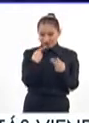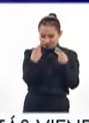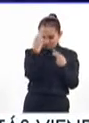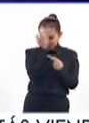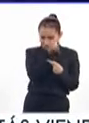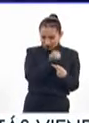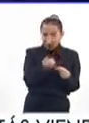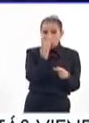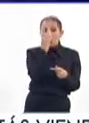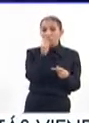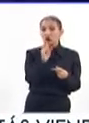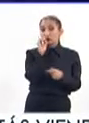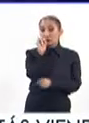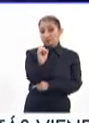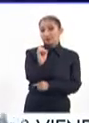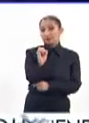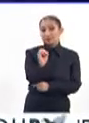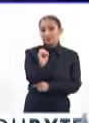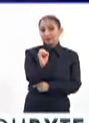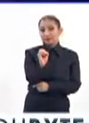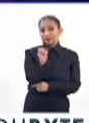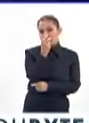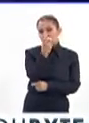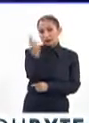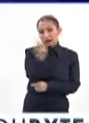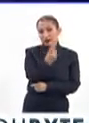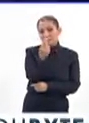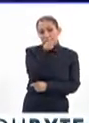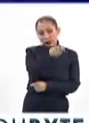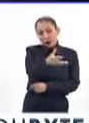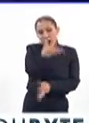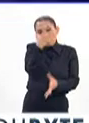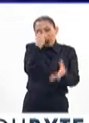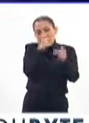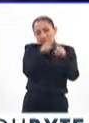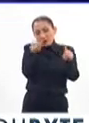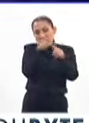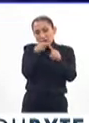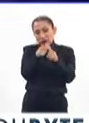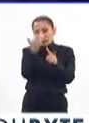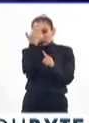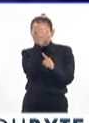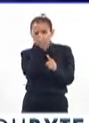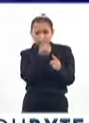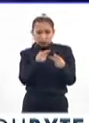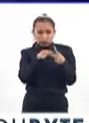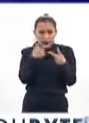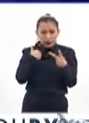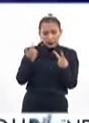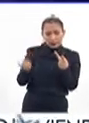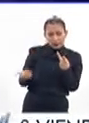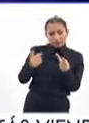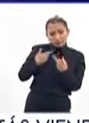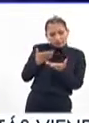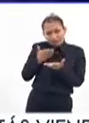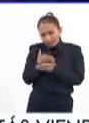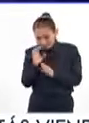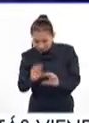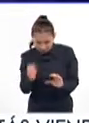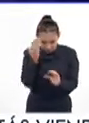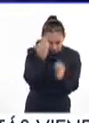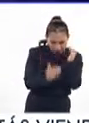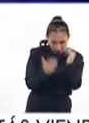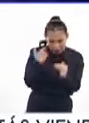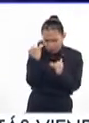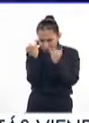su talento 4.0. Para ello es necesario que adquieran una serie de competencias y aptitudes, tanto digitales como